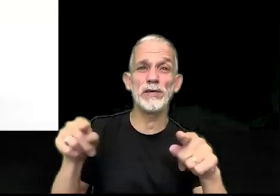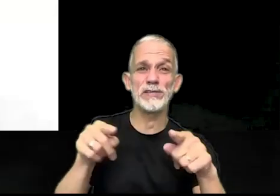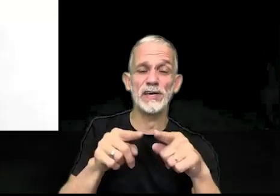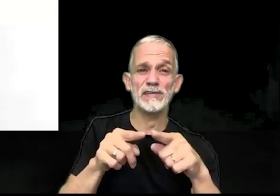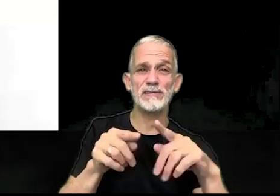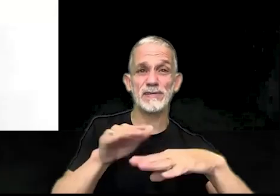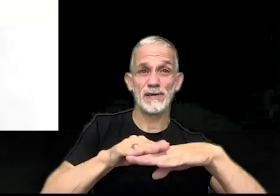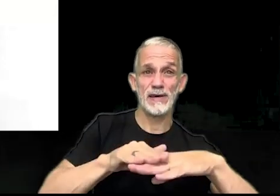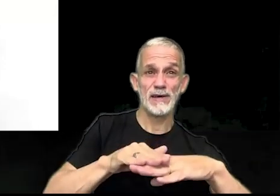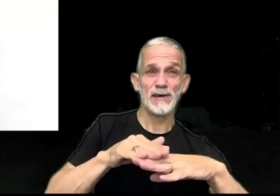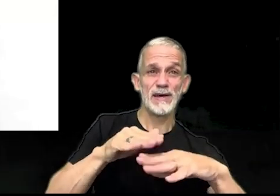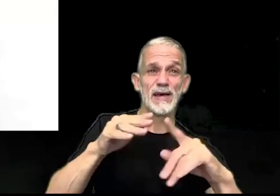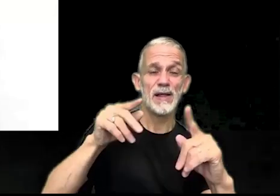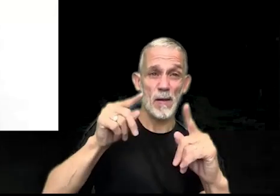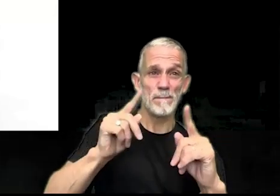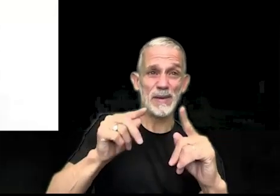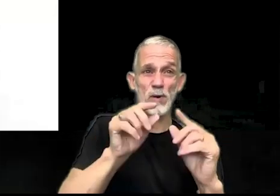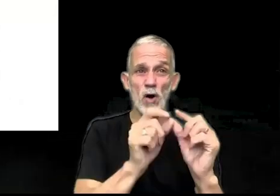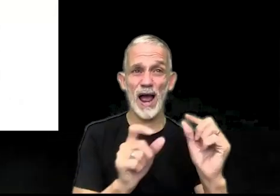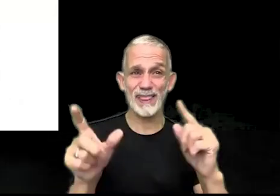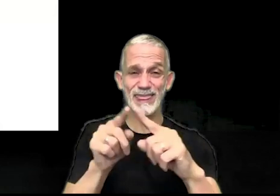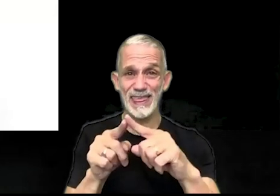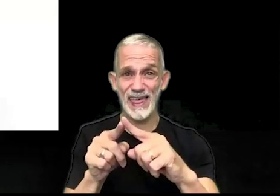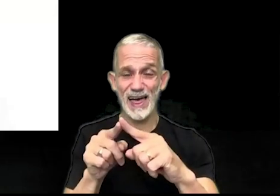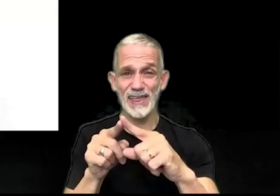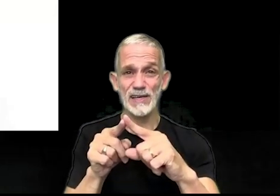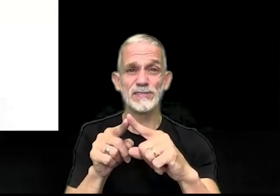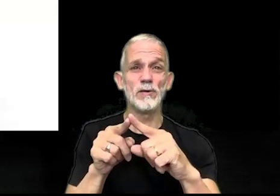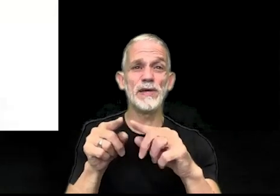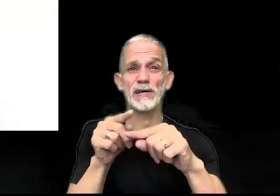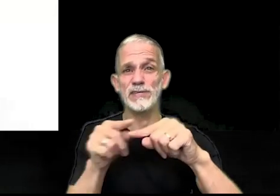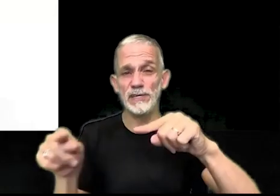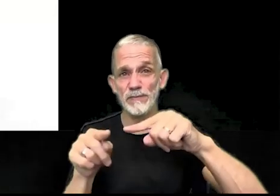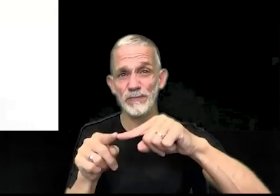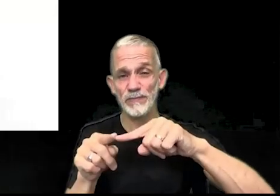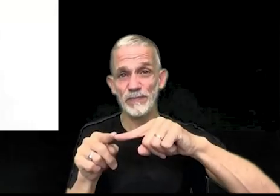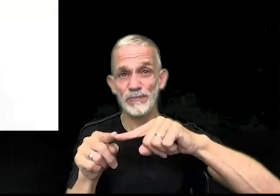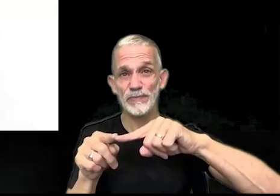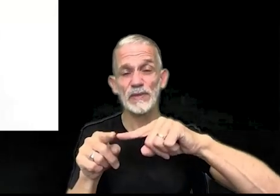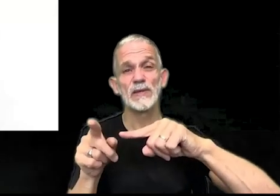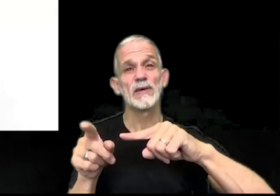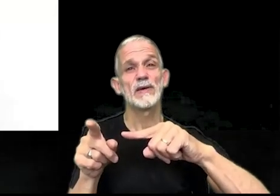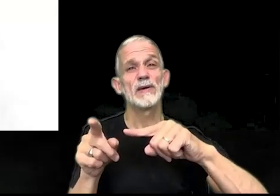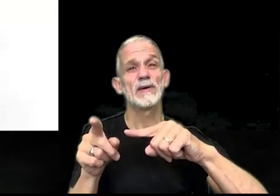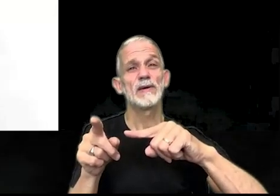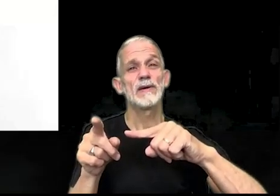a 6 meses, que a su vez esta persona eh,